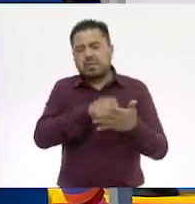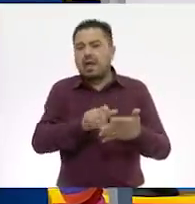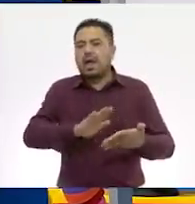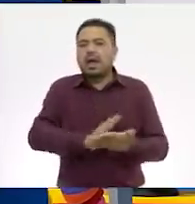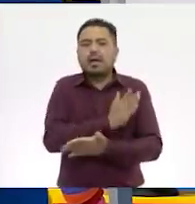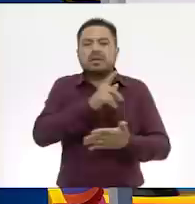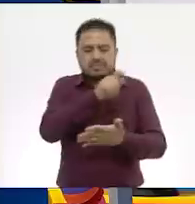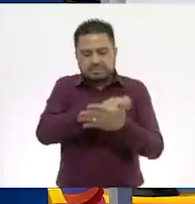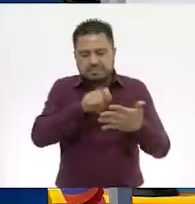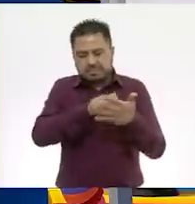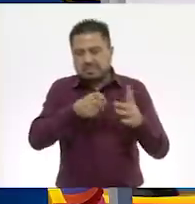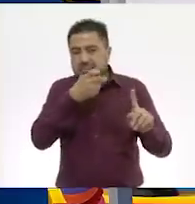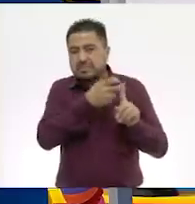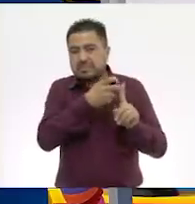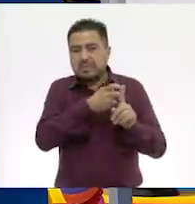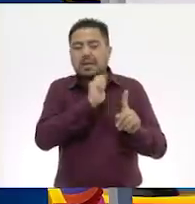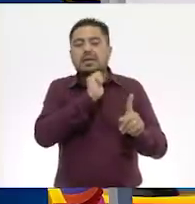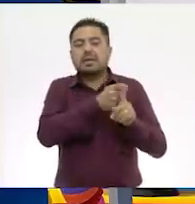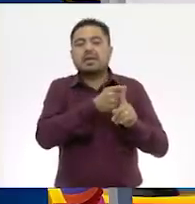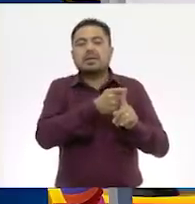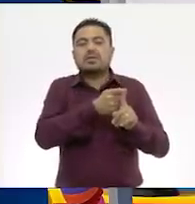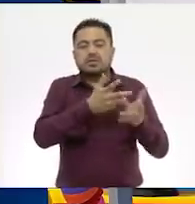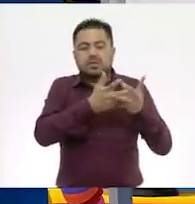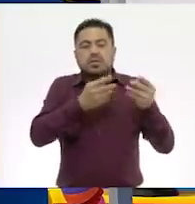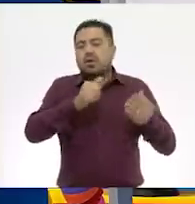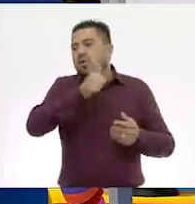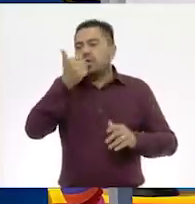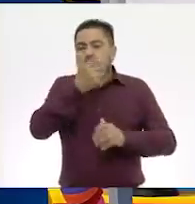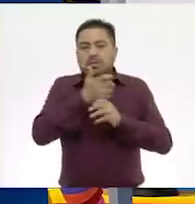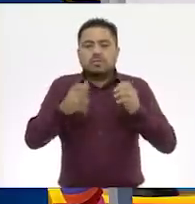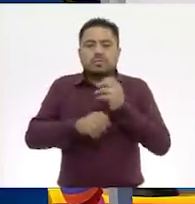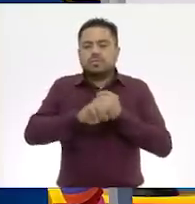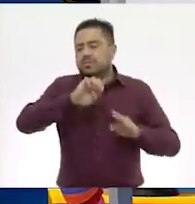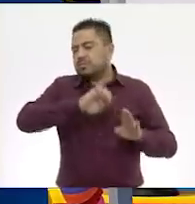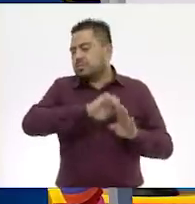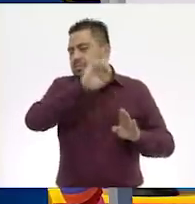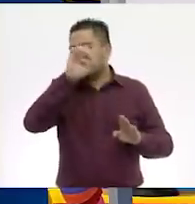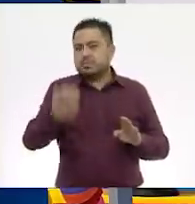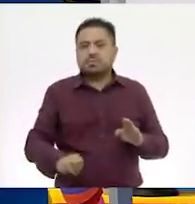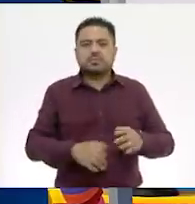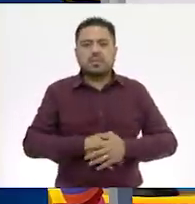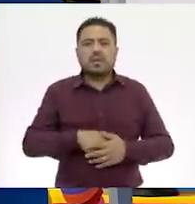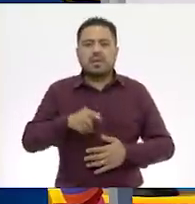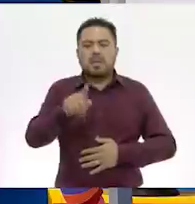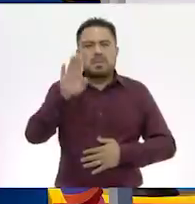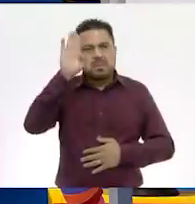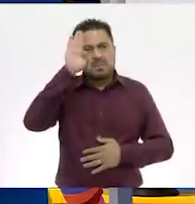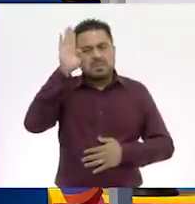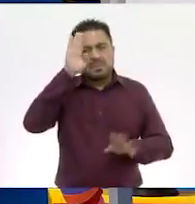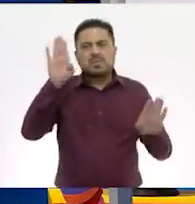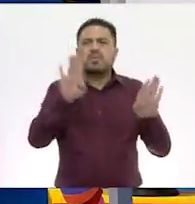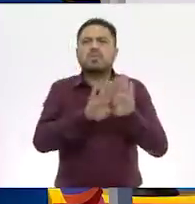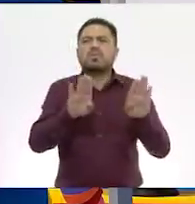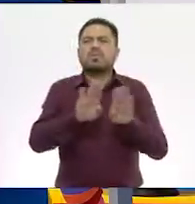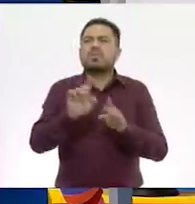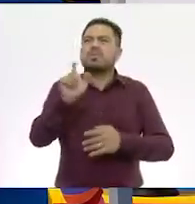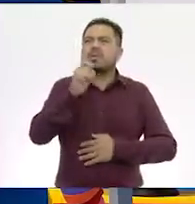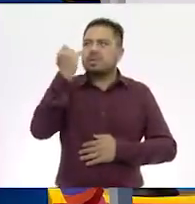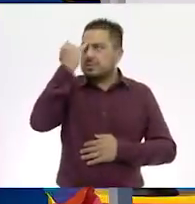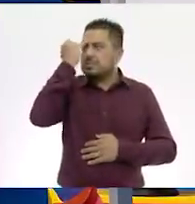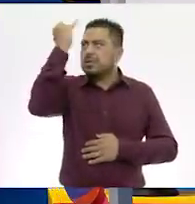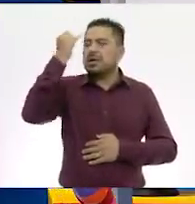además de lo que está escrito está aludiendo a otras cosas. Por ejemplo, ¿qué pensamos cuando imaginamos una